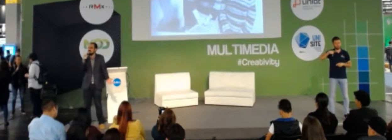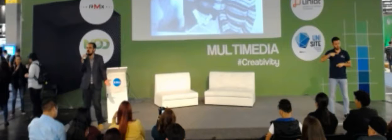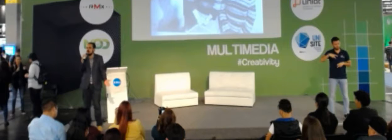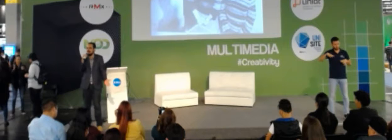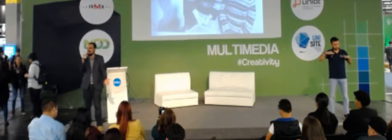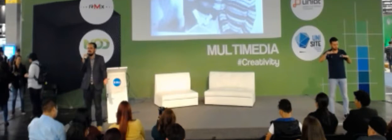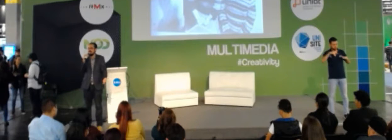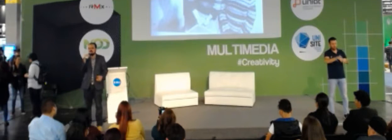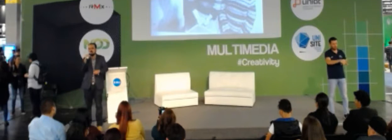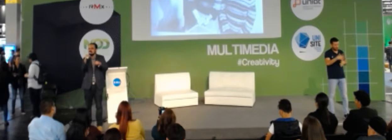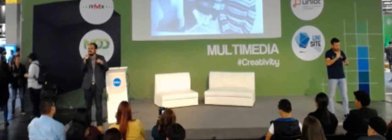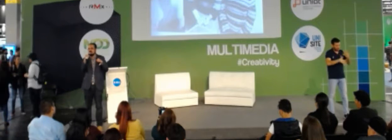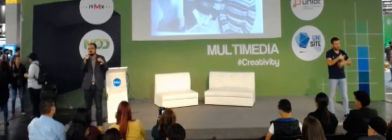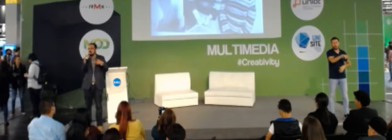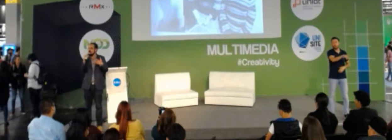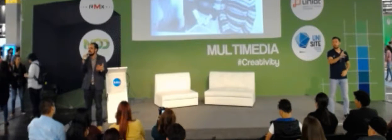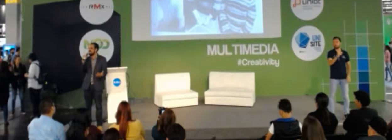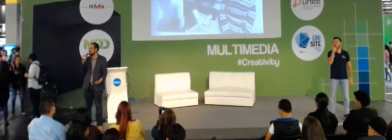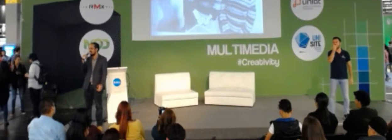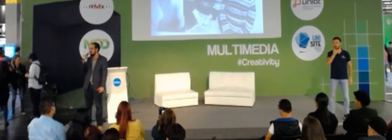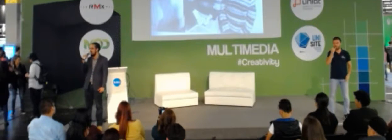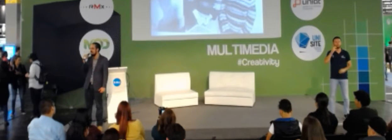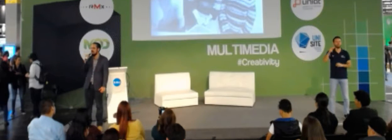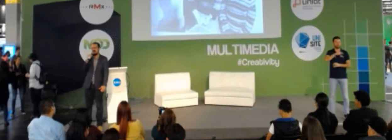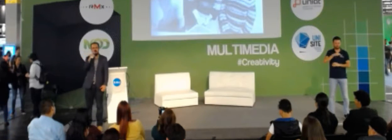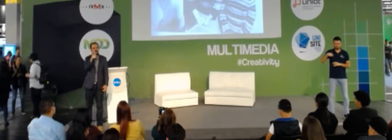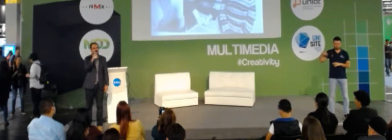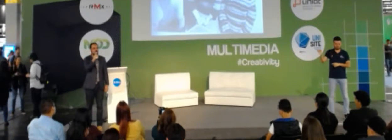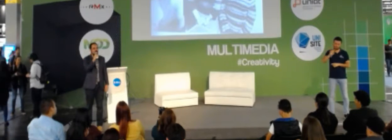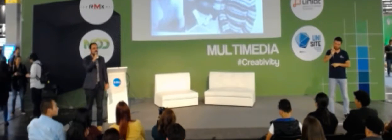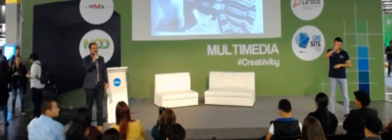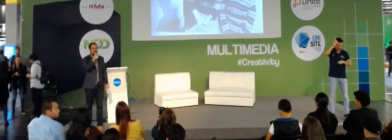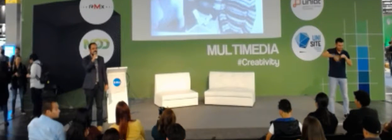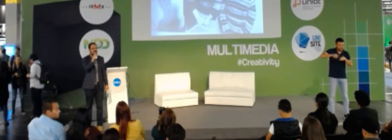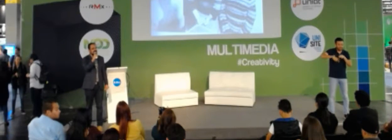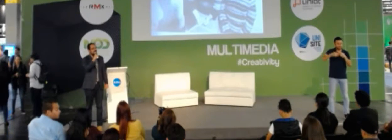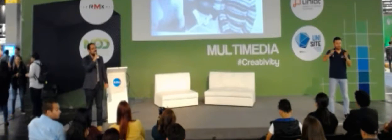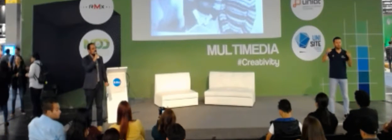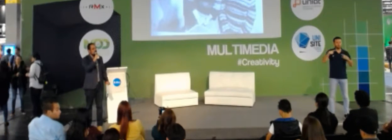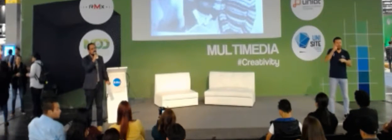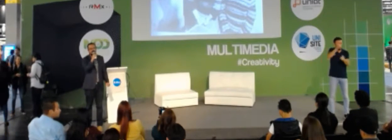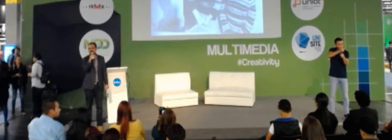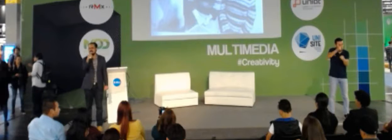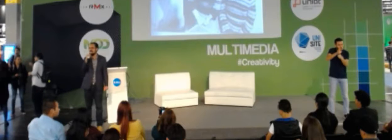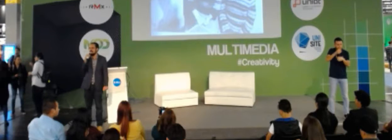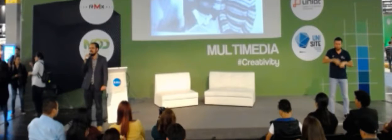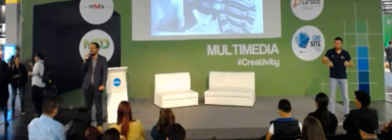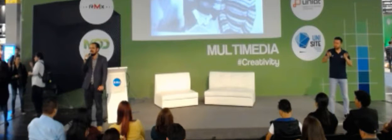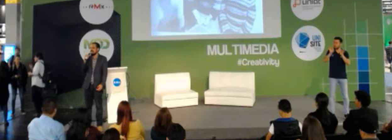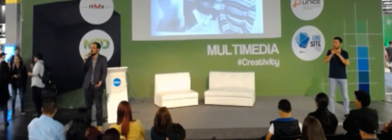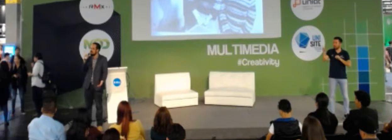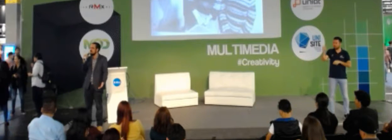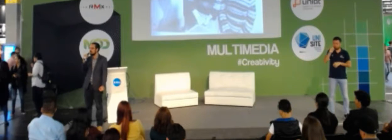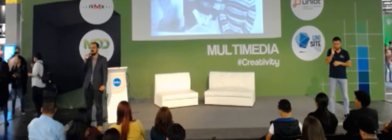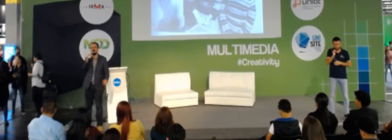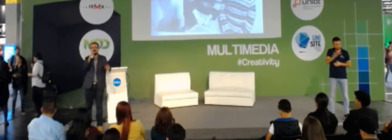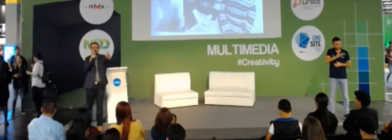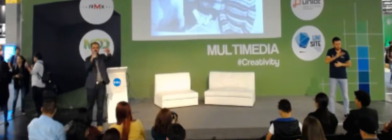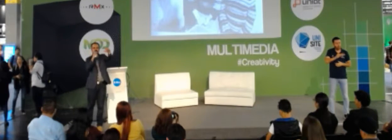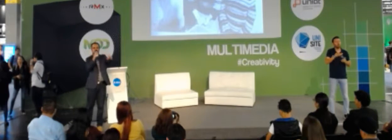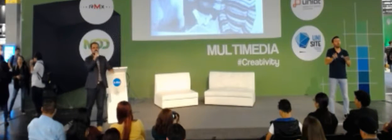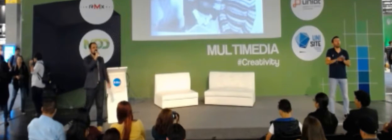un idioma. Nosotros quisimos romper ese esquema, romperlo de una manera muy, muy trascendente y a través de los